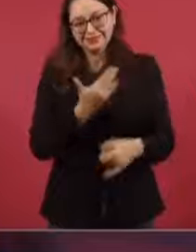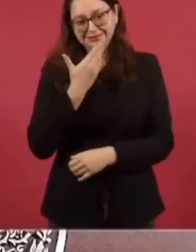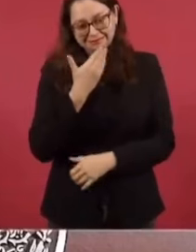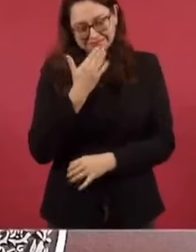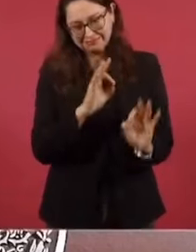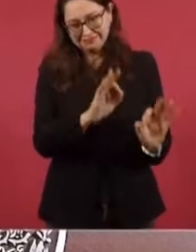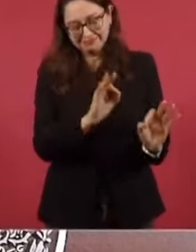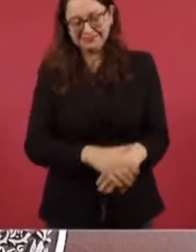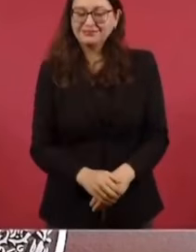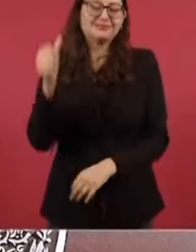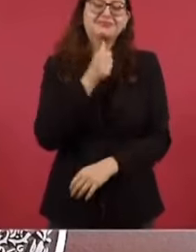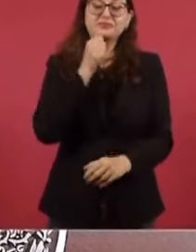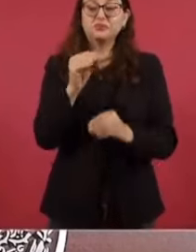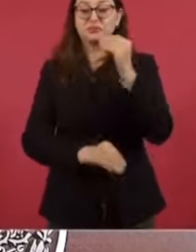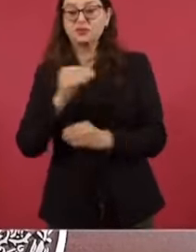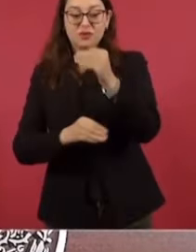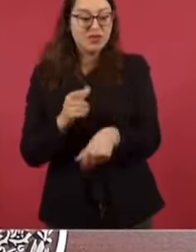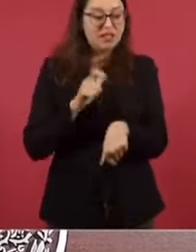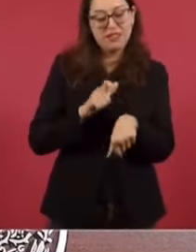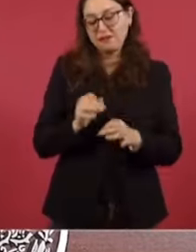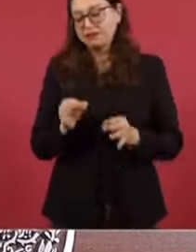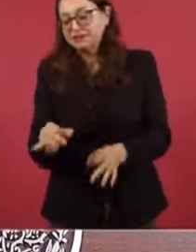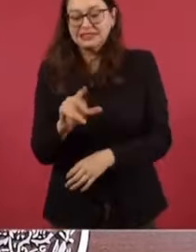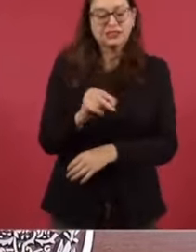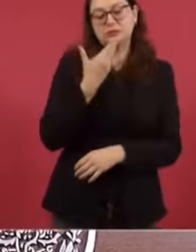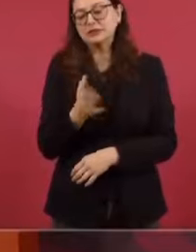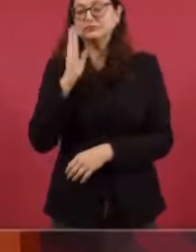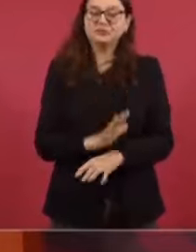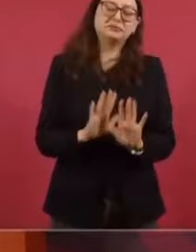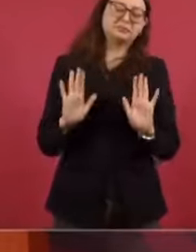polémica sobre el tiempo extra.